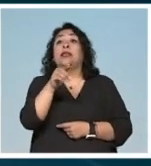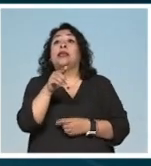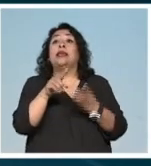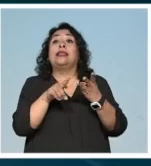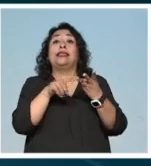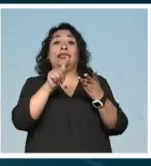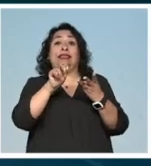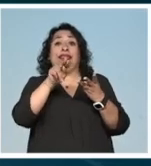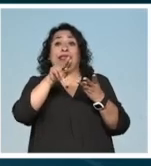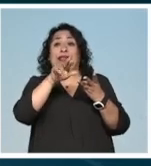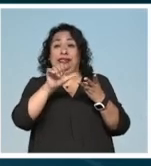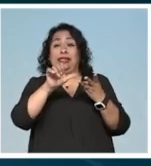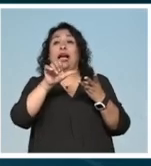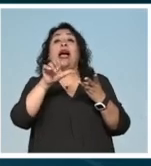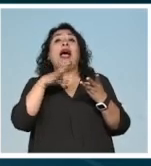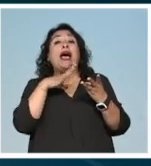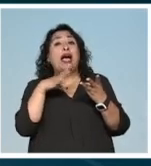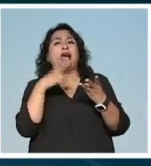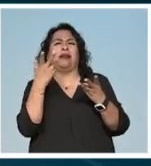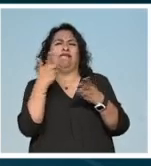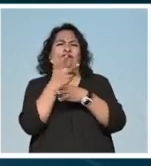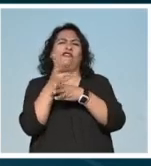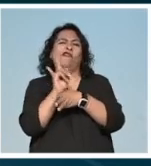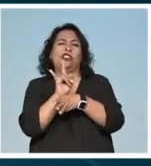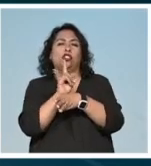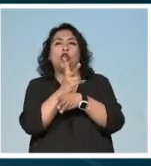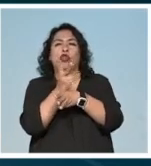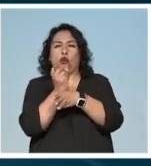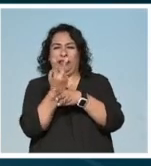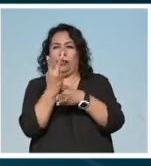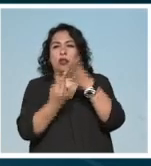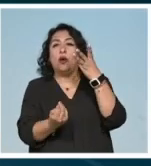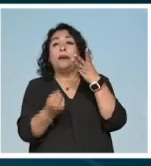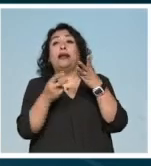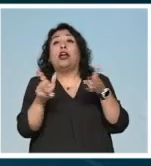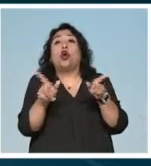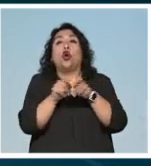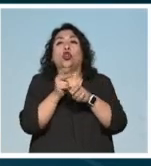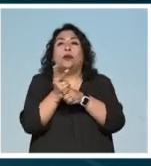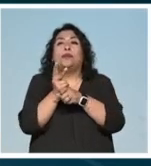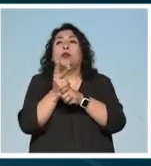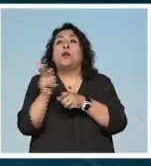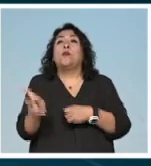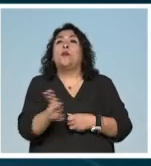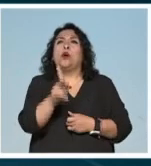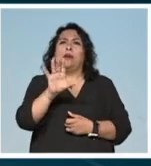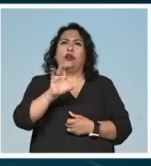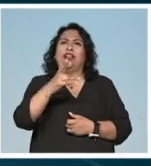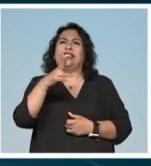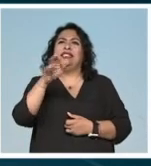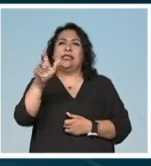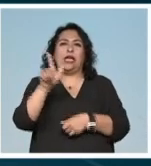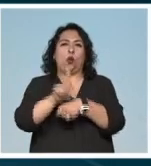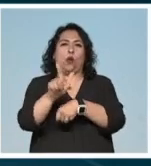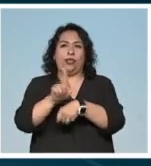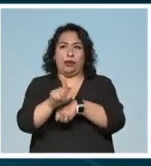Yanira Ishmukane abordará en una producción de ficción y documental, en cortometraje, al pueblo cachiquel de